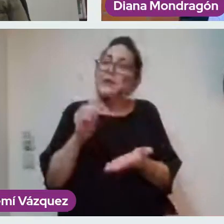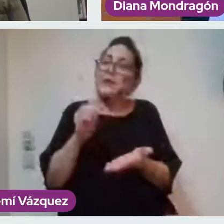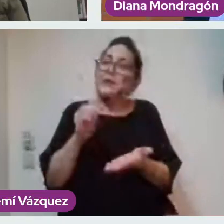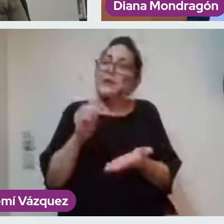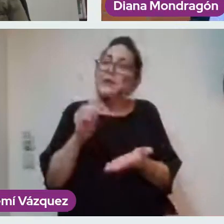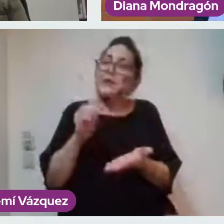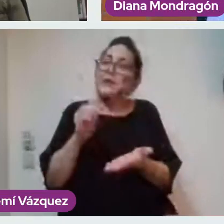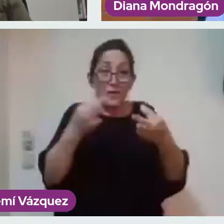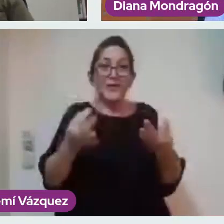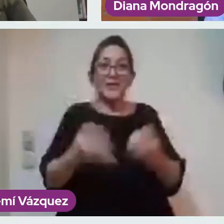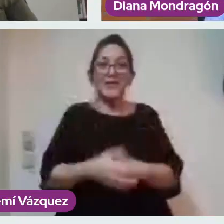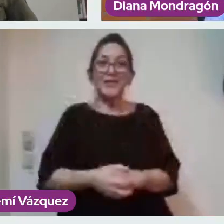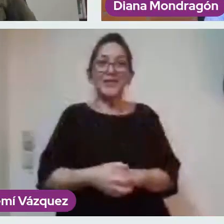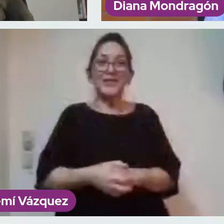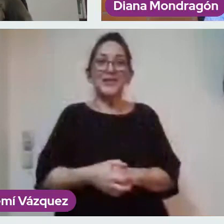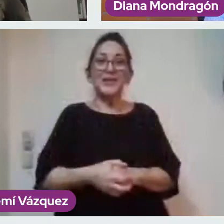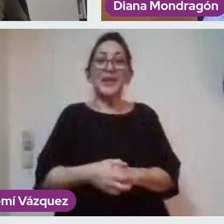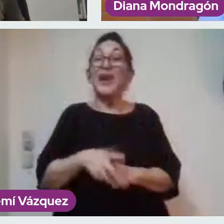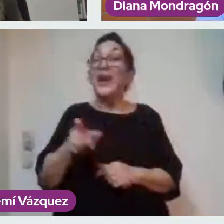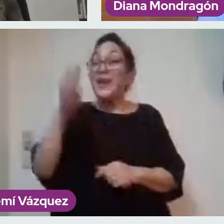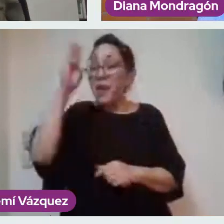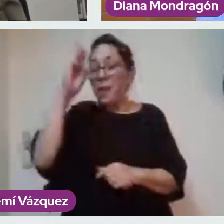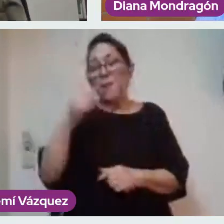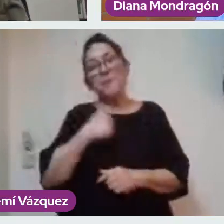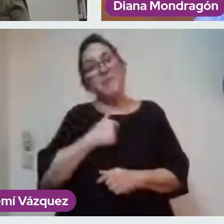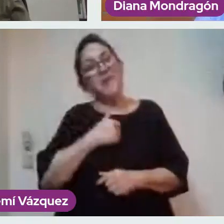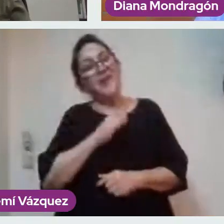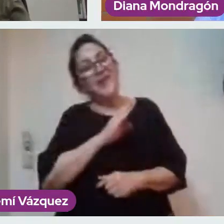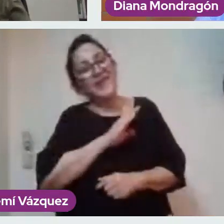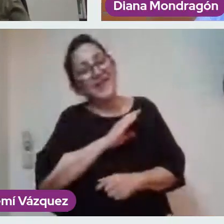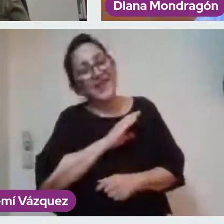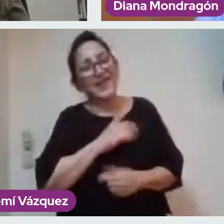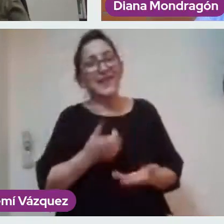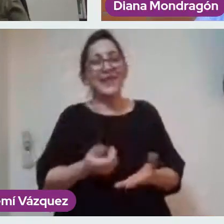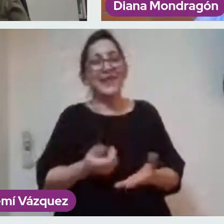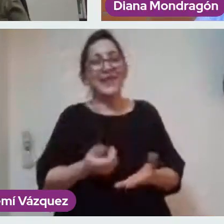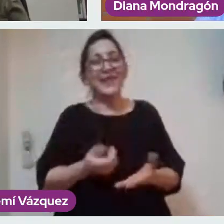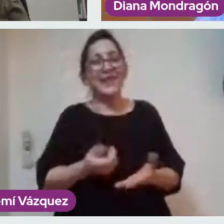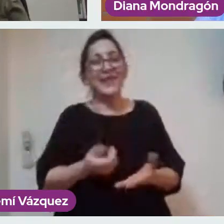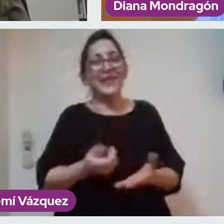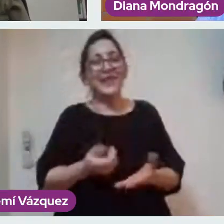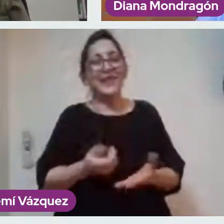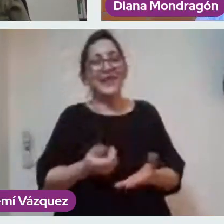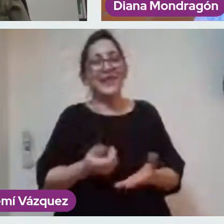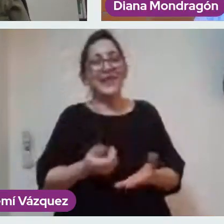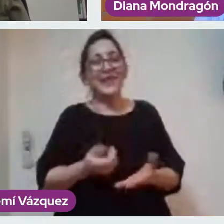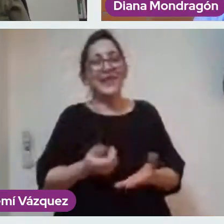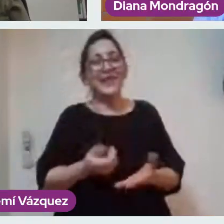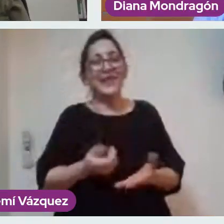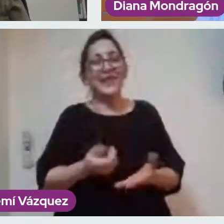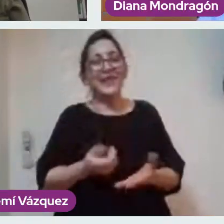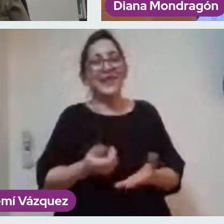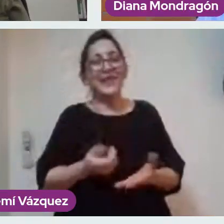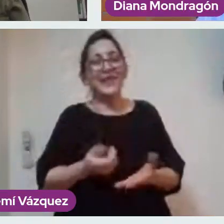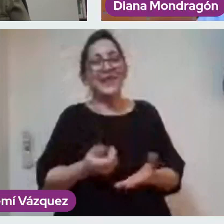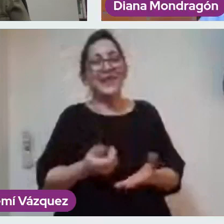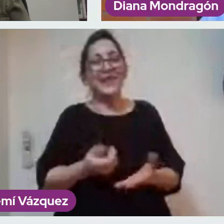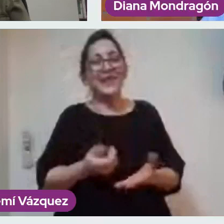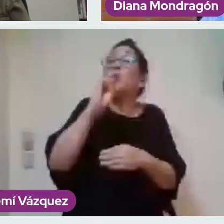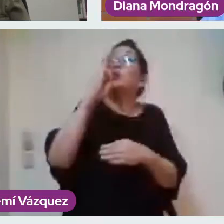querida maestra. El próximo miércoles 13 de septiembre vamos a